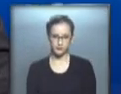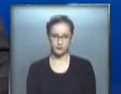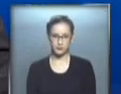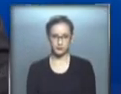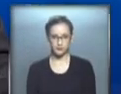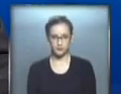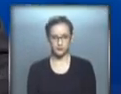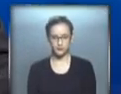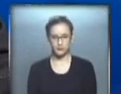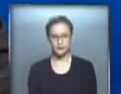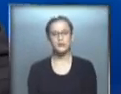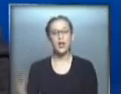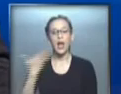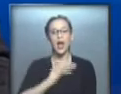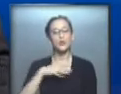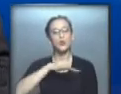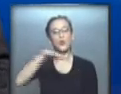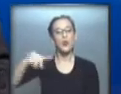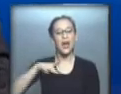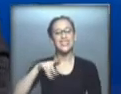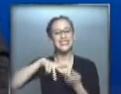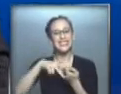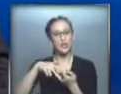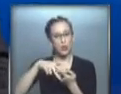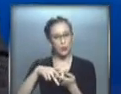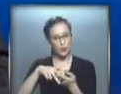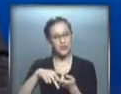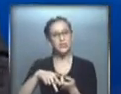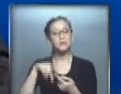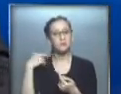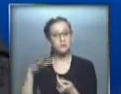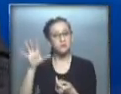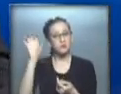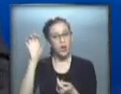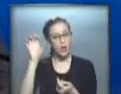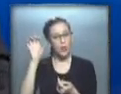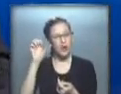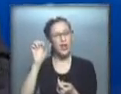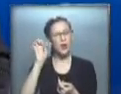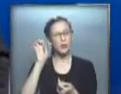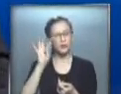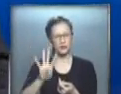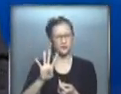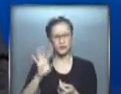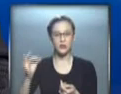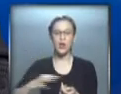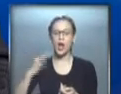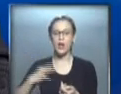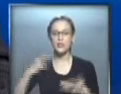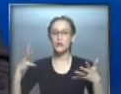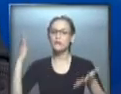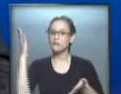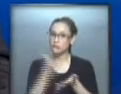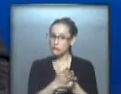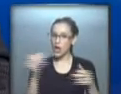en un acto en tecnópolis en el que se recordó el cuarto aniversario de la sanción de la ley de medios